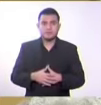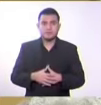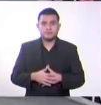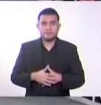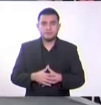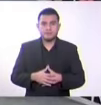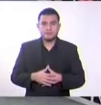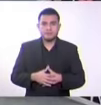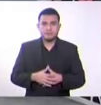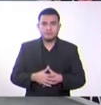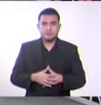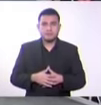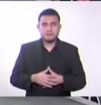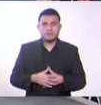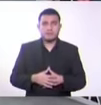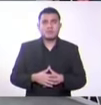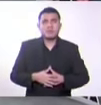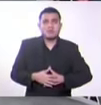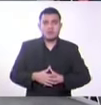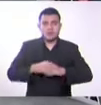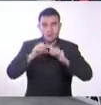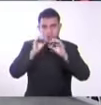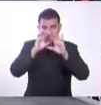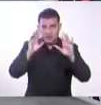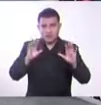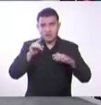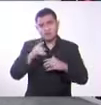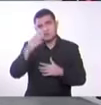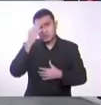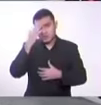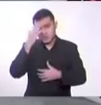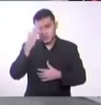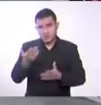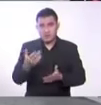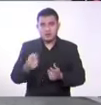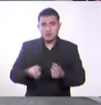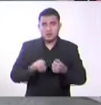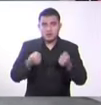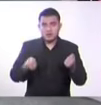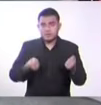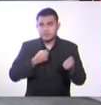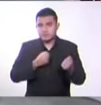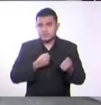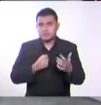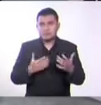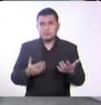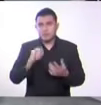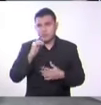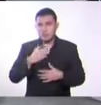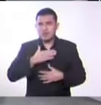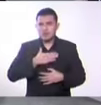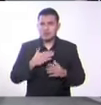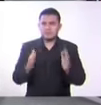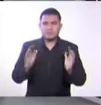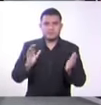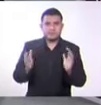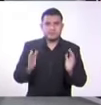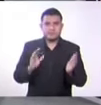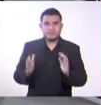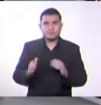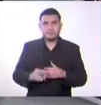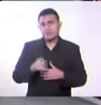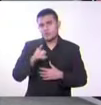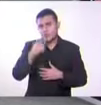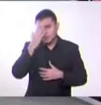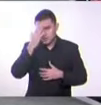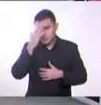el periódico, es muy bueno. Claro. Los libros, hay que leerlos. Y ¿sabes que en el periódico yo veía una noticia que decía que me pareció interesante? ¿Tú sabías